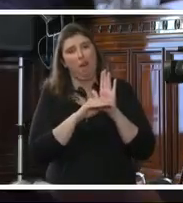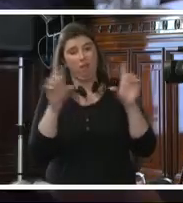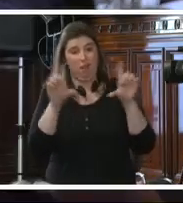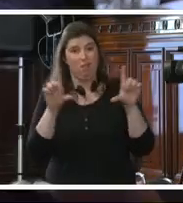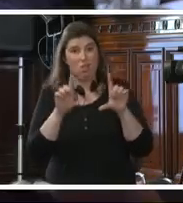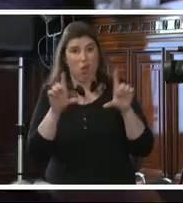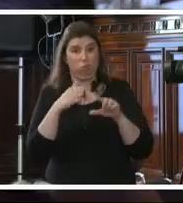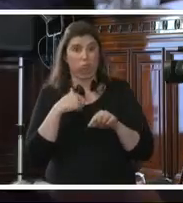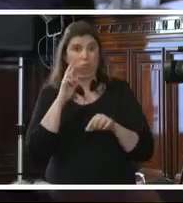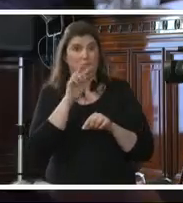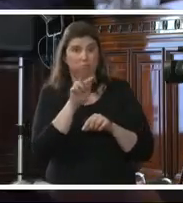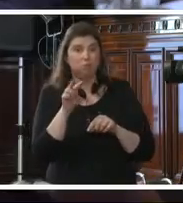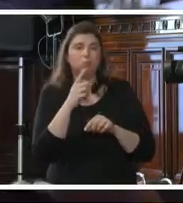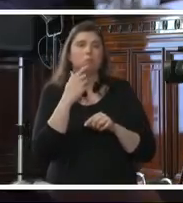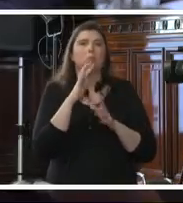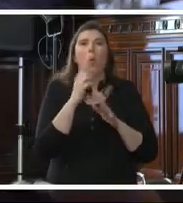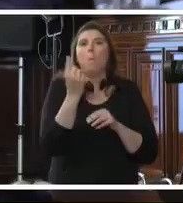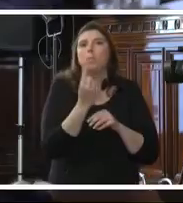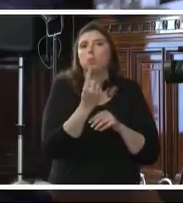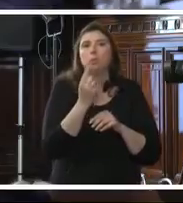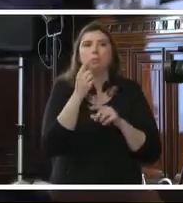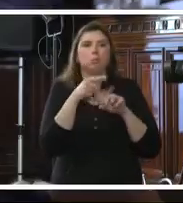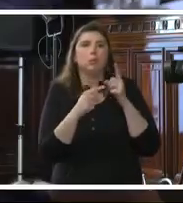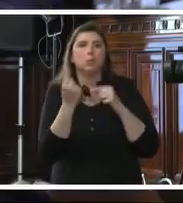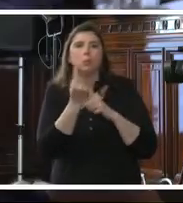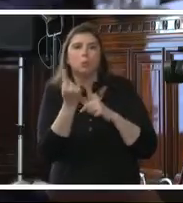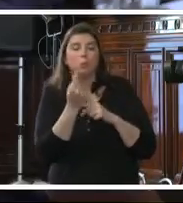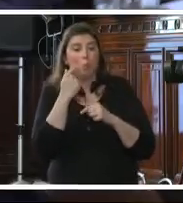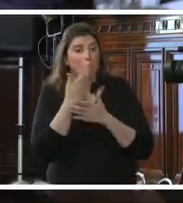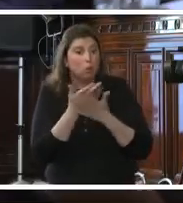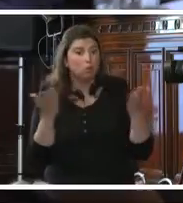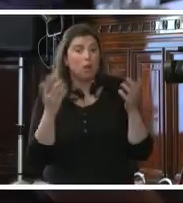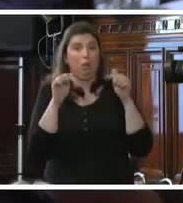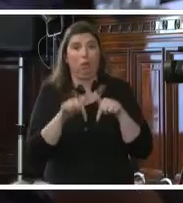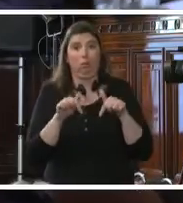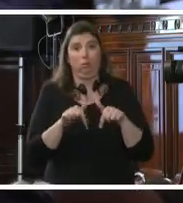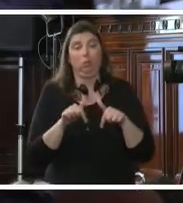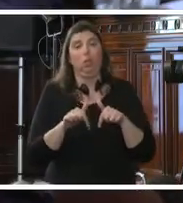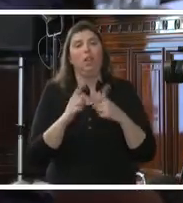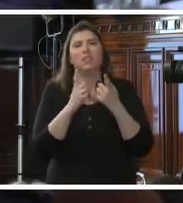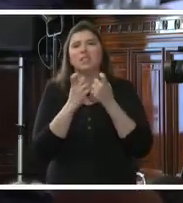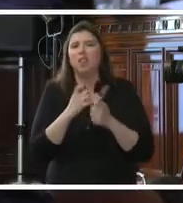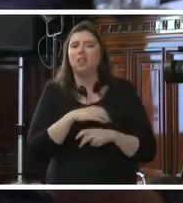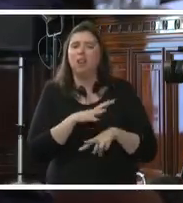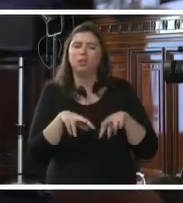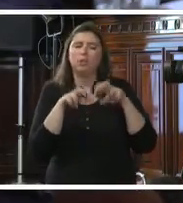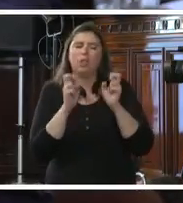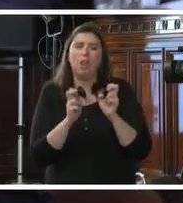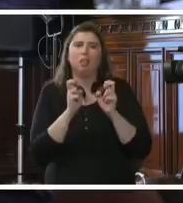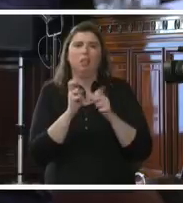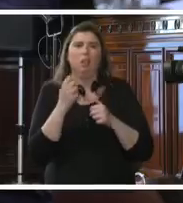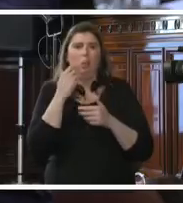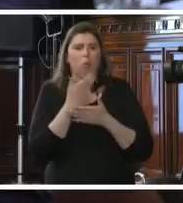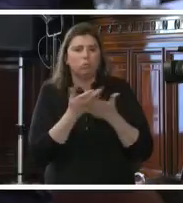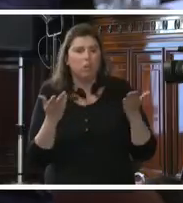de 30 segundos para mostrar todo esto y la necesidad que tiene la sociedad de ayudar a hacer estas denuncias.